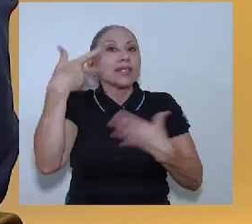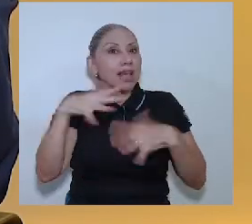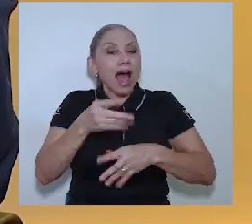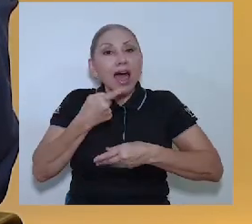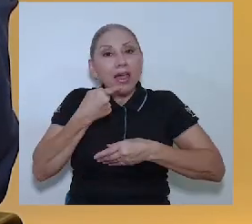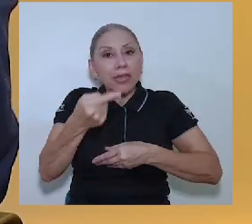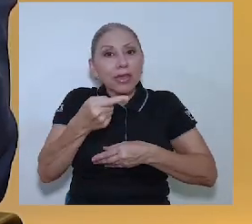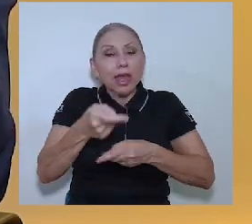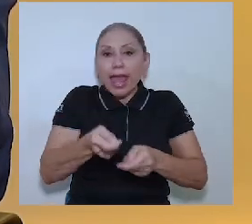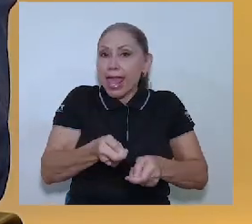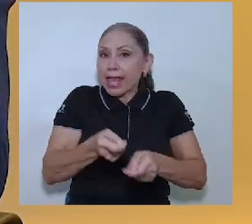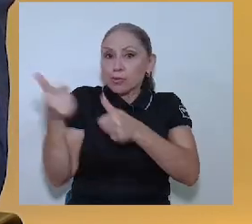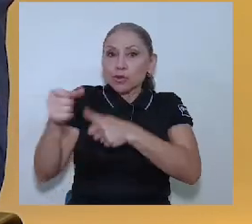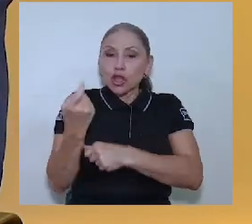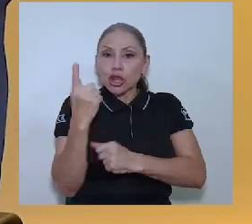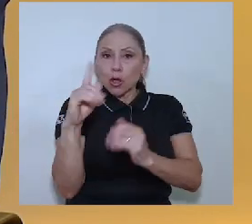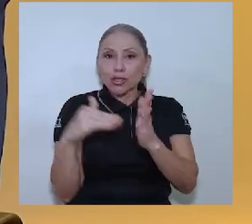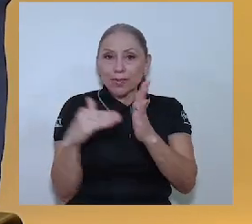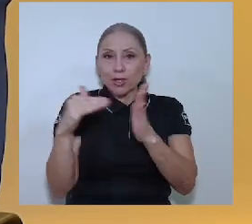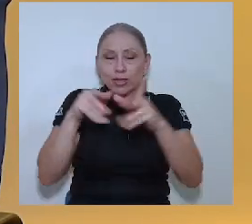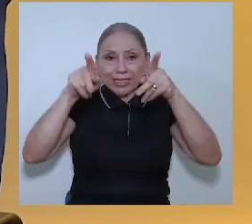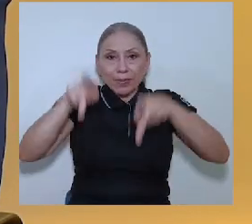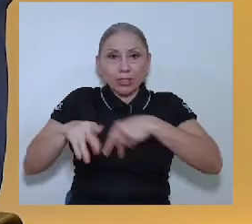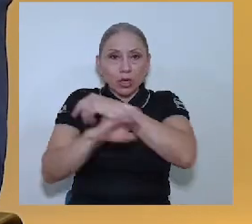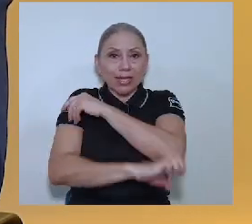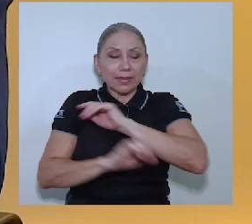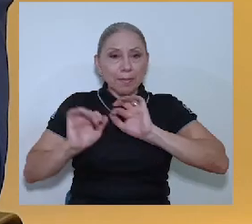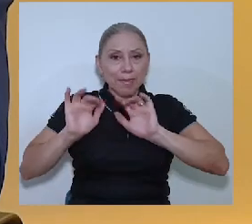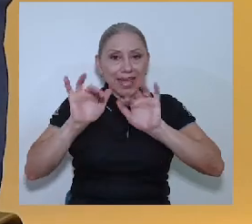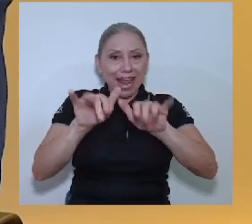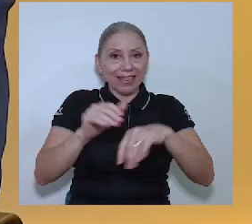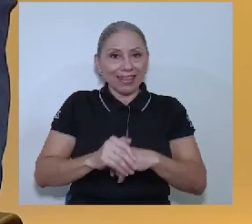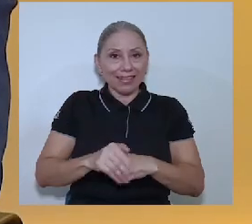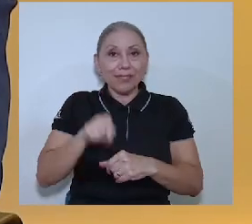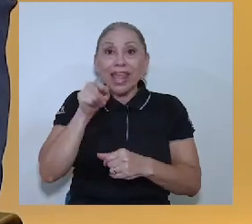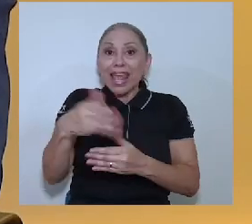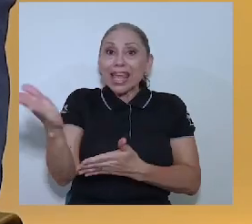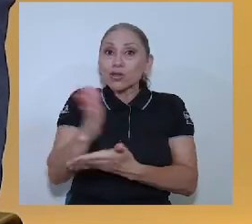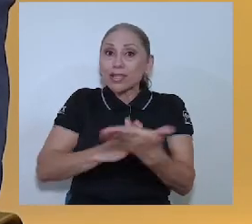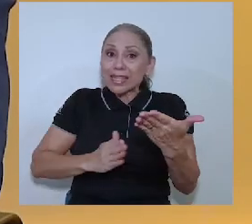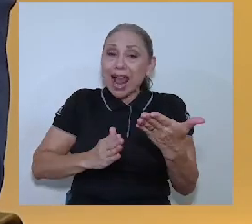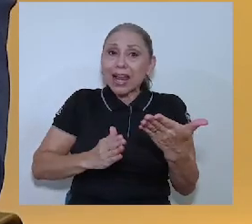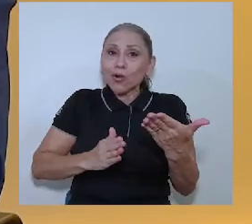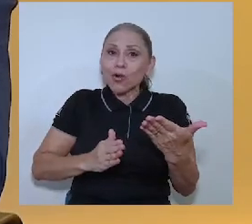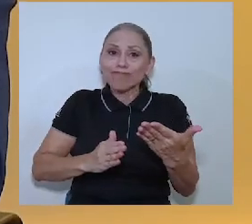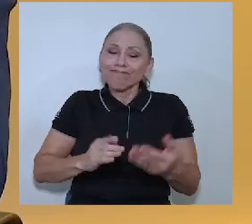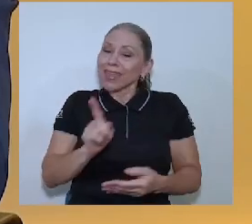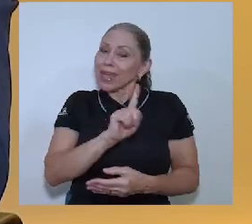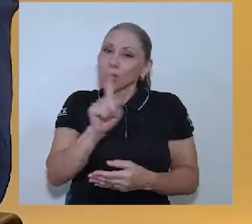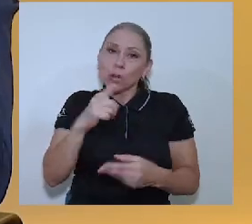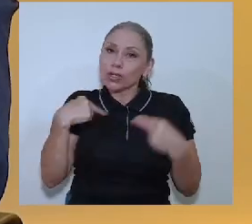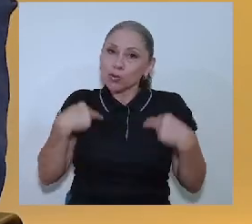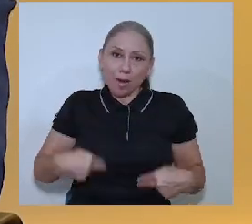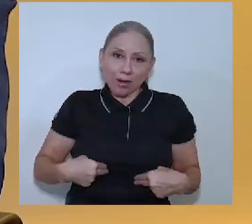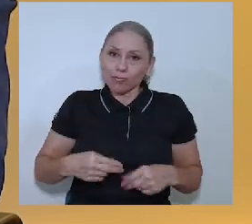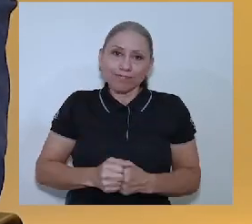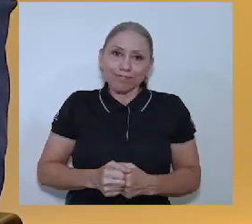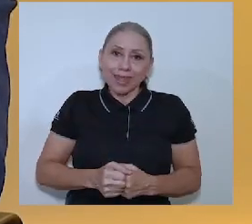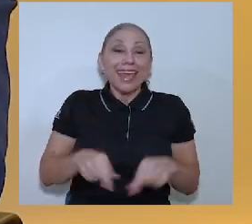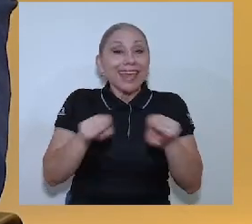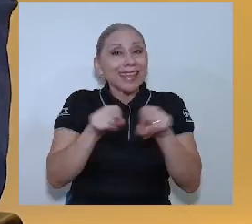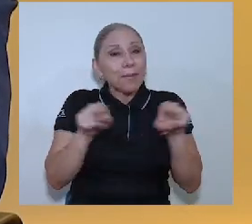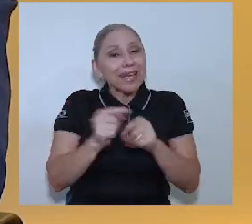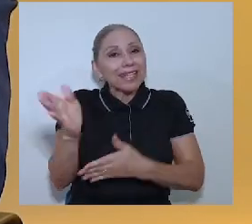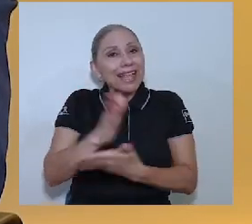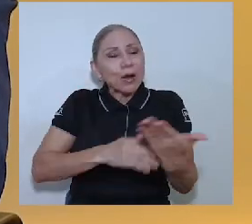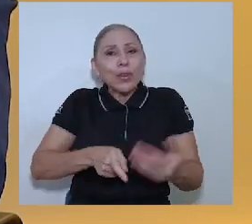de migrantes. Eso es algo que, además de sumamente inhumano, es logísticamente difícil